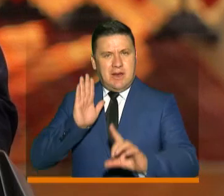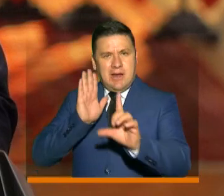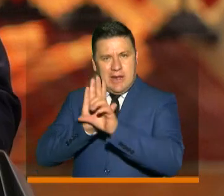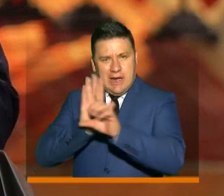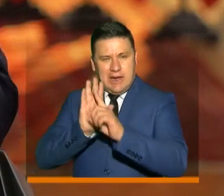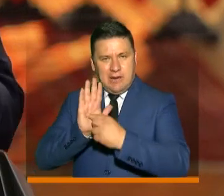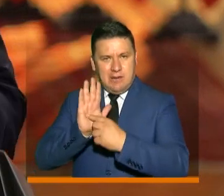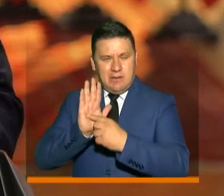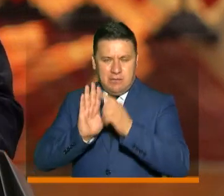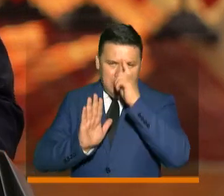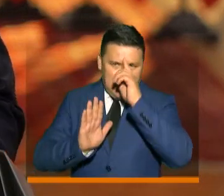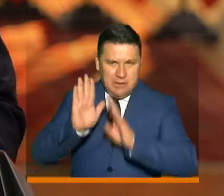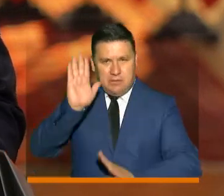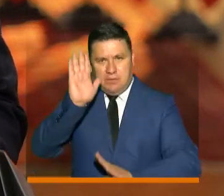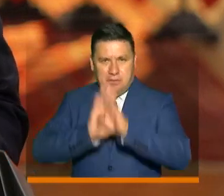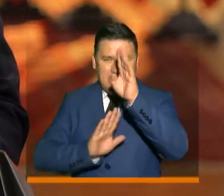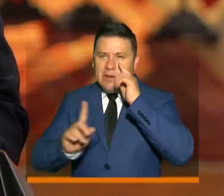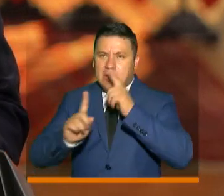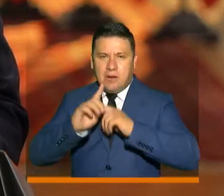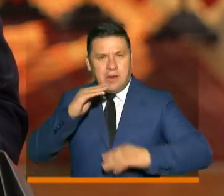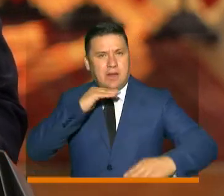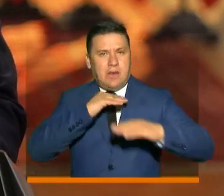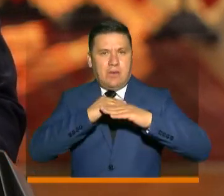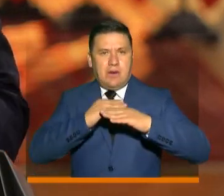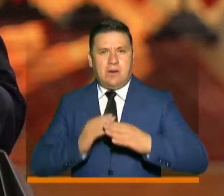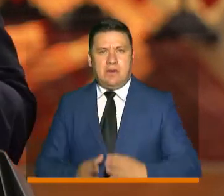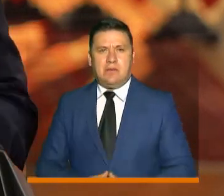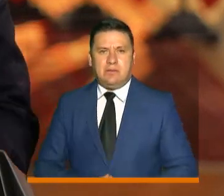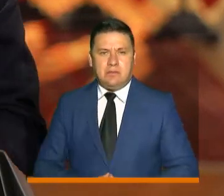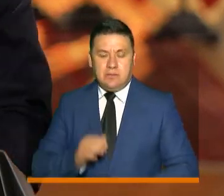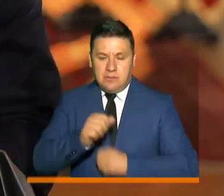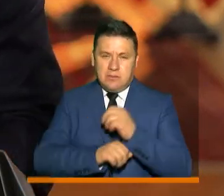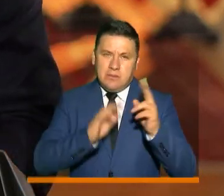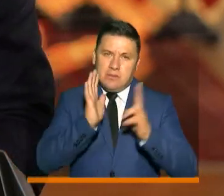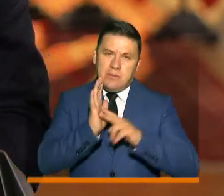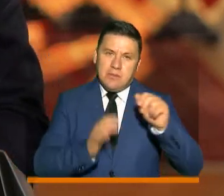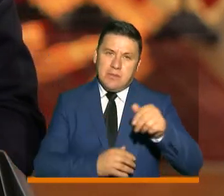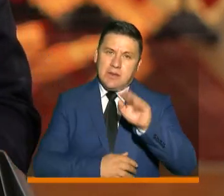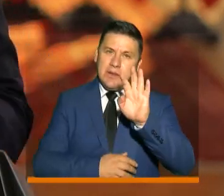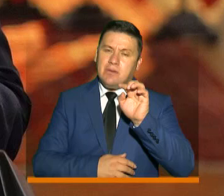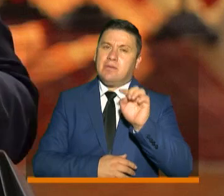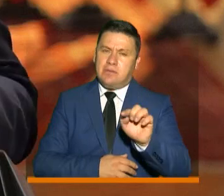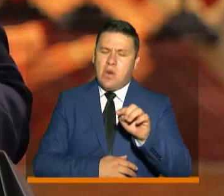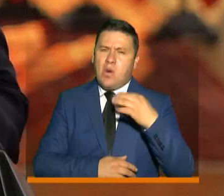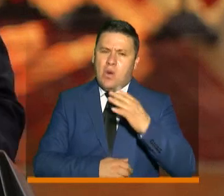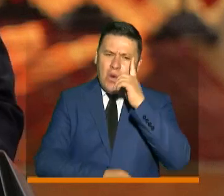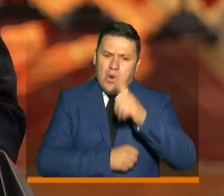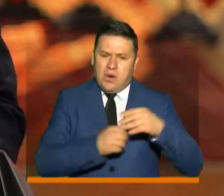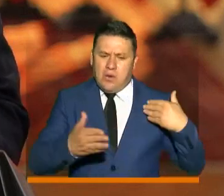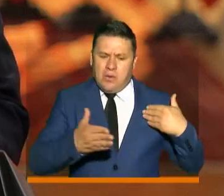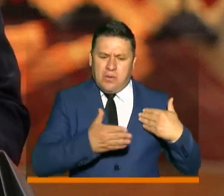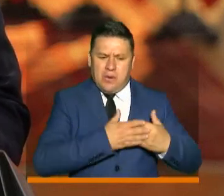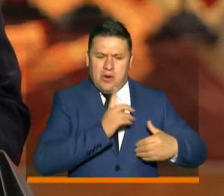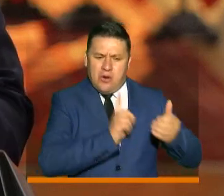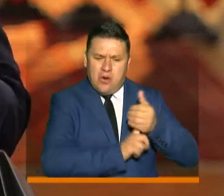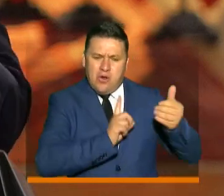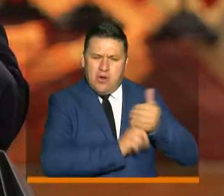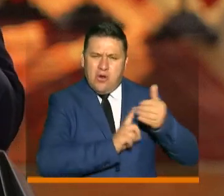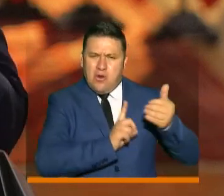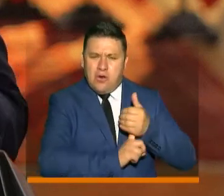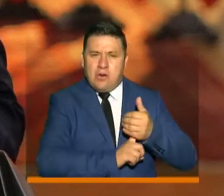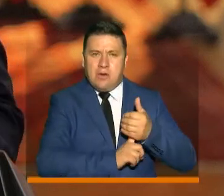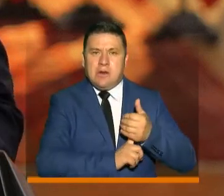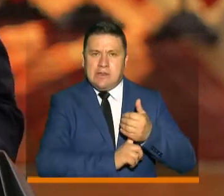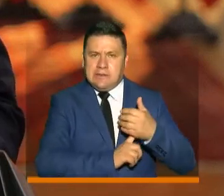con emprendimiento y con equidad el 2019 fue un año de grandes logros que